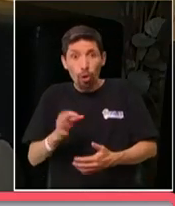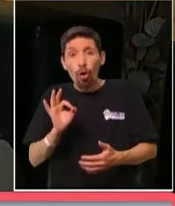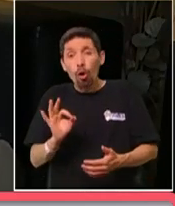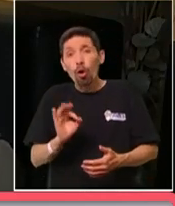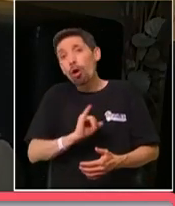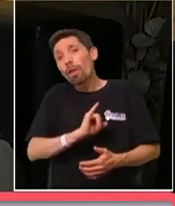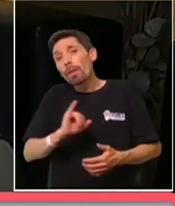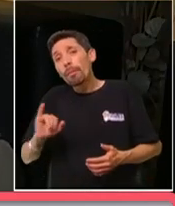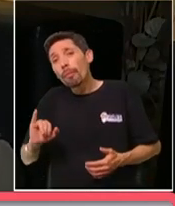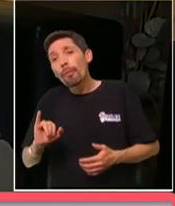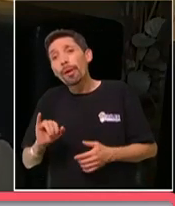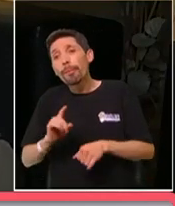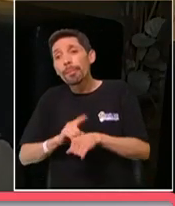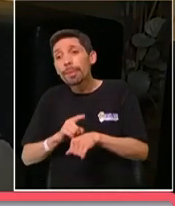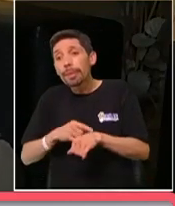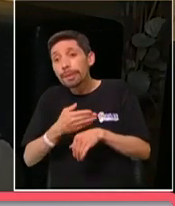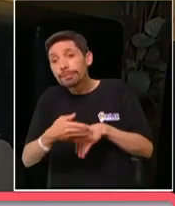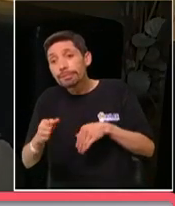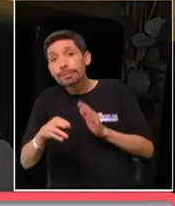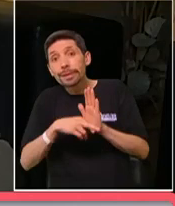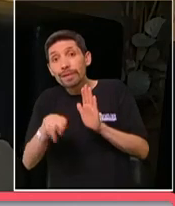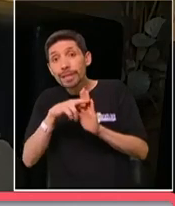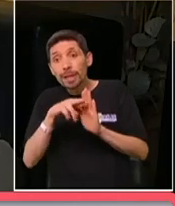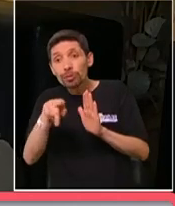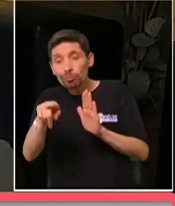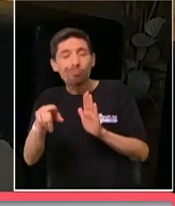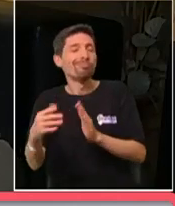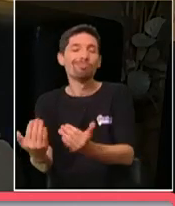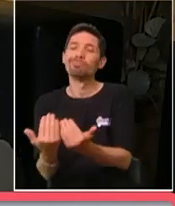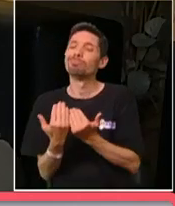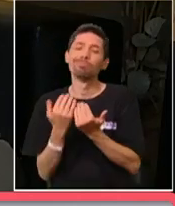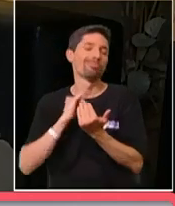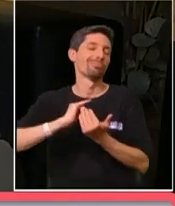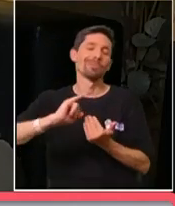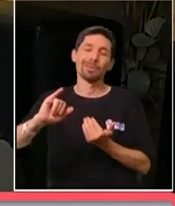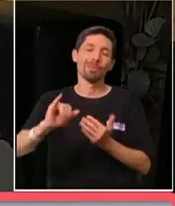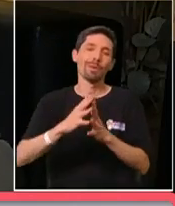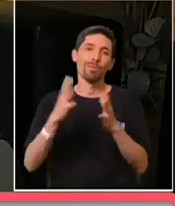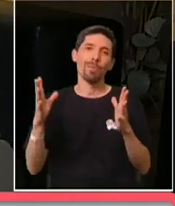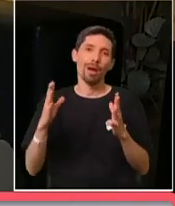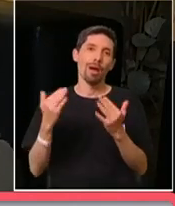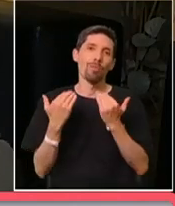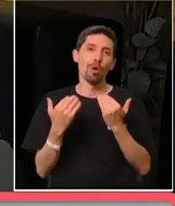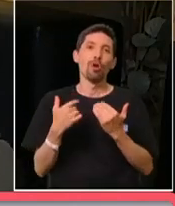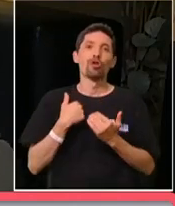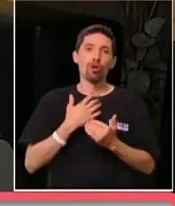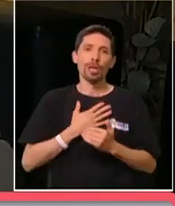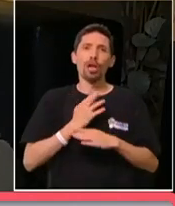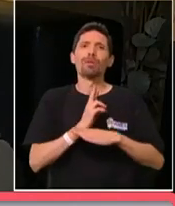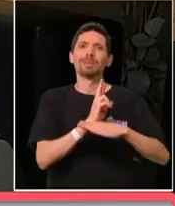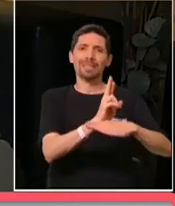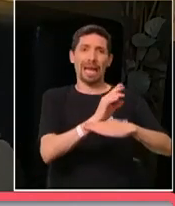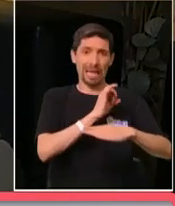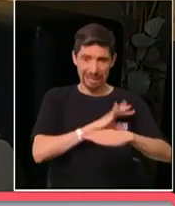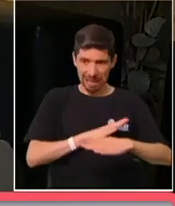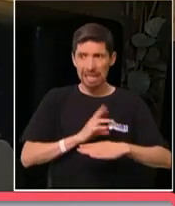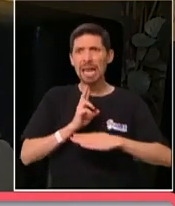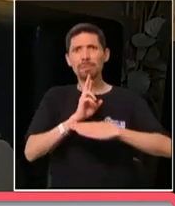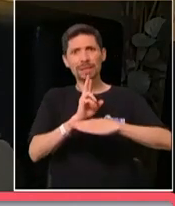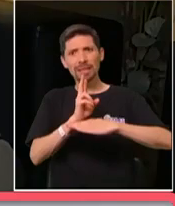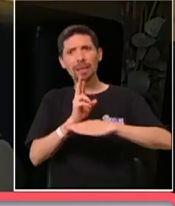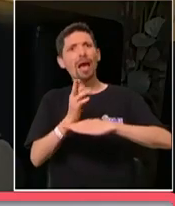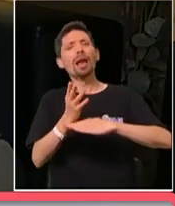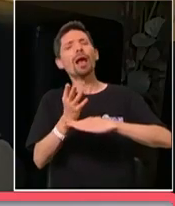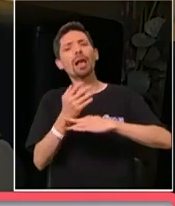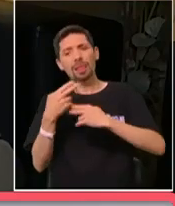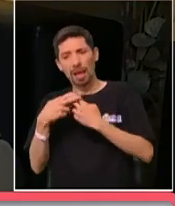momento de rehabilitación. Siempre han estado ahí y han sido un gran apoyo, así que quiero representar a Chile y a la Teletón y a los niños también que tengan alguna